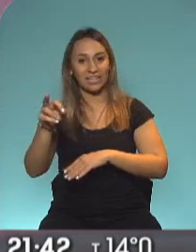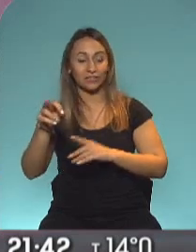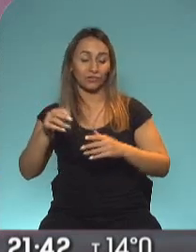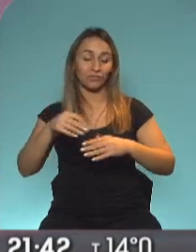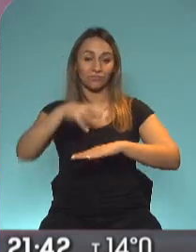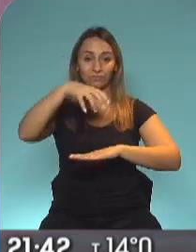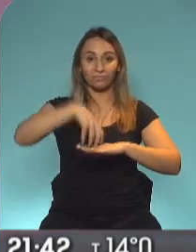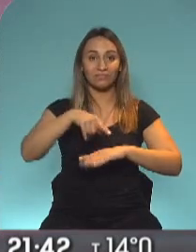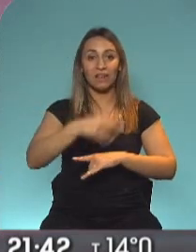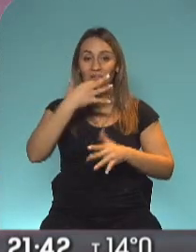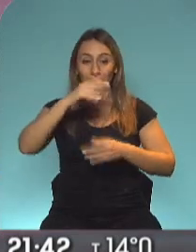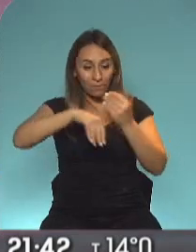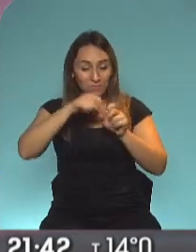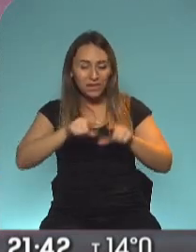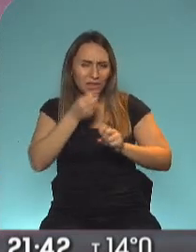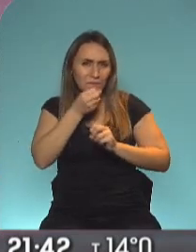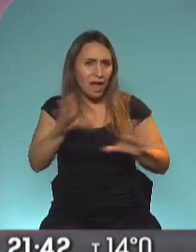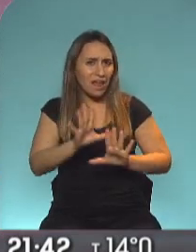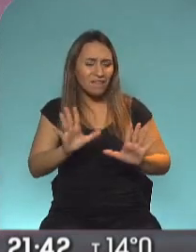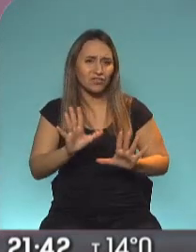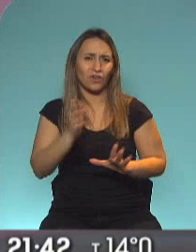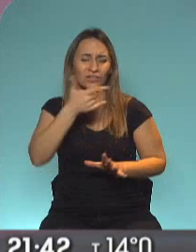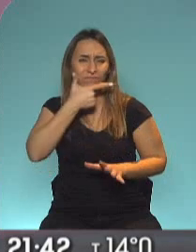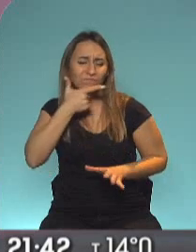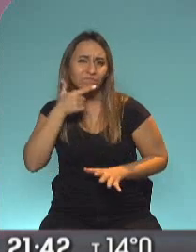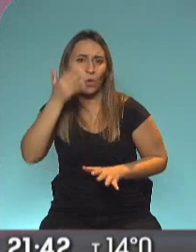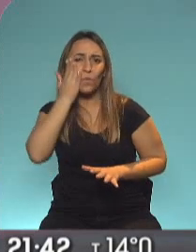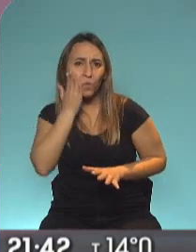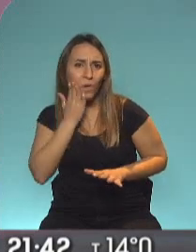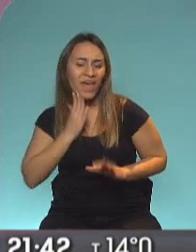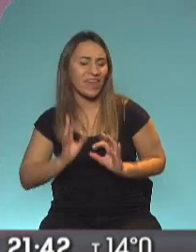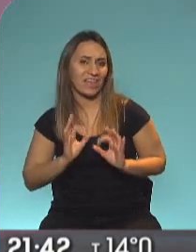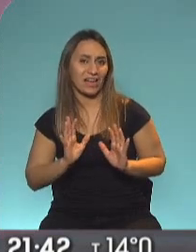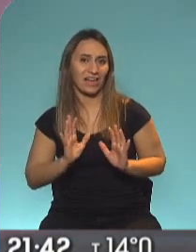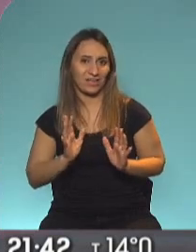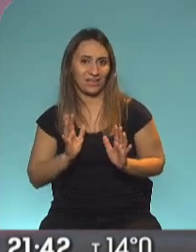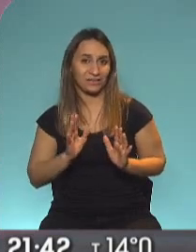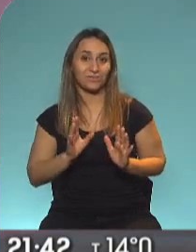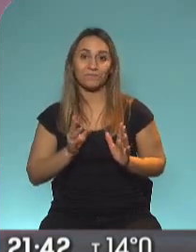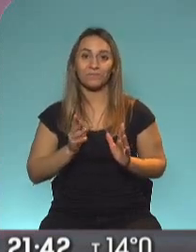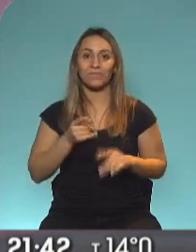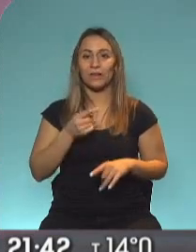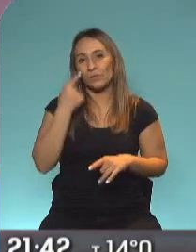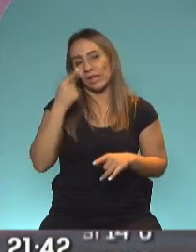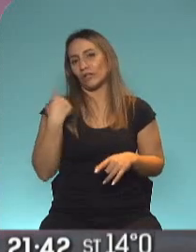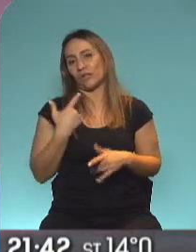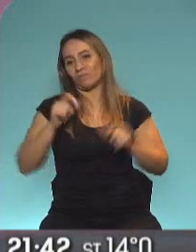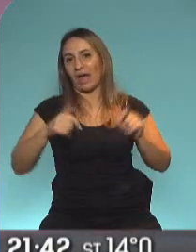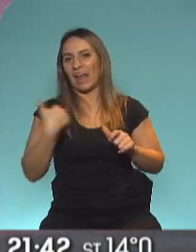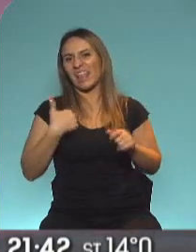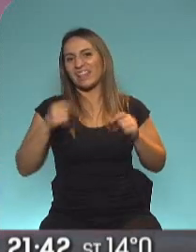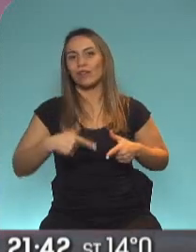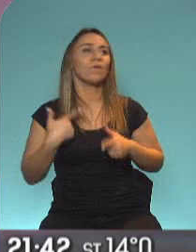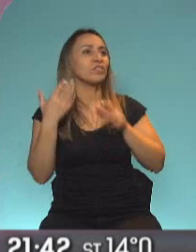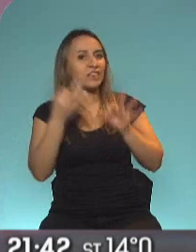es una familia maravillosa, acogedora, buena. Y viste que nosotros los argentinos siempre cuando llegamos a